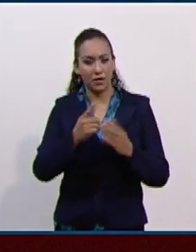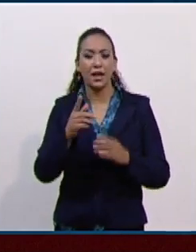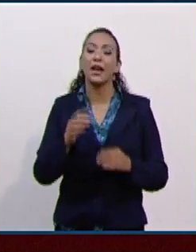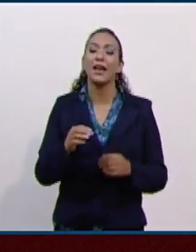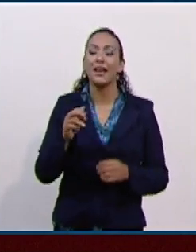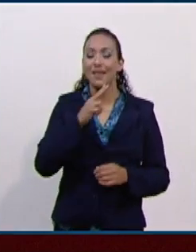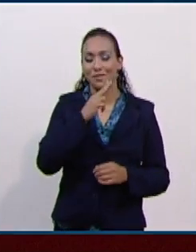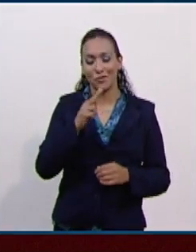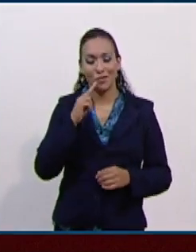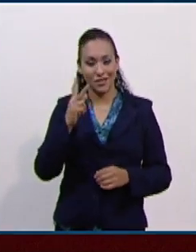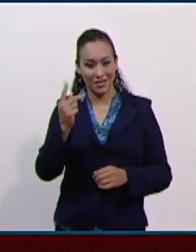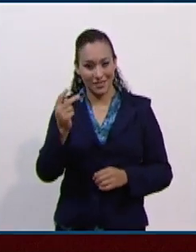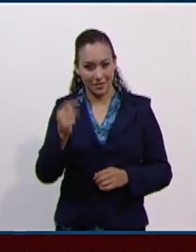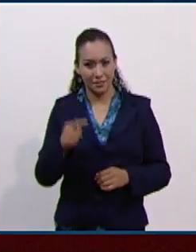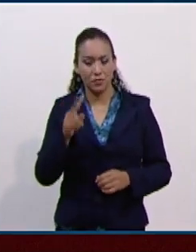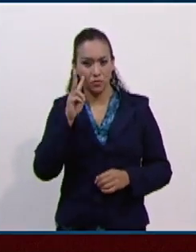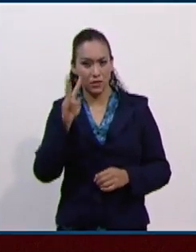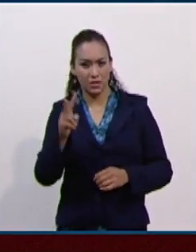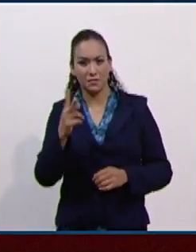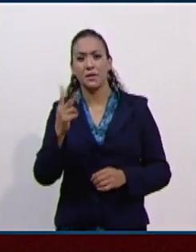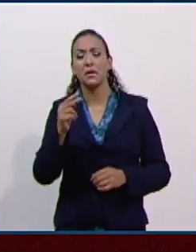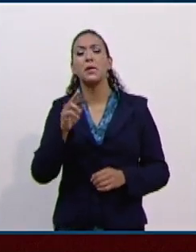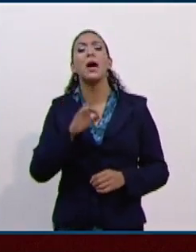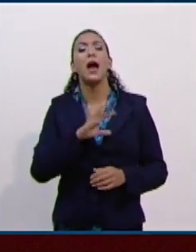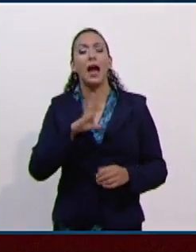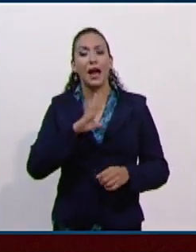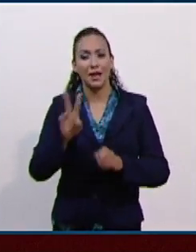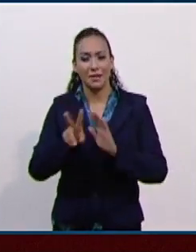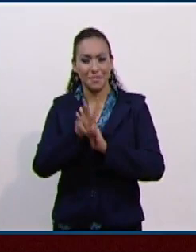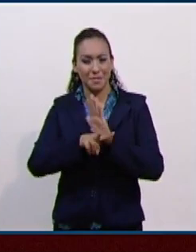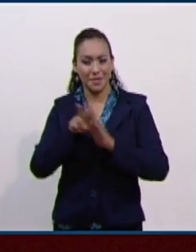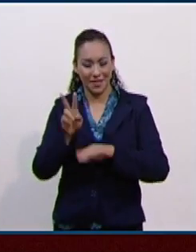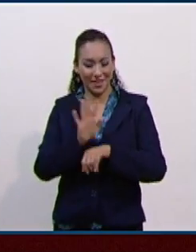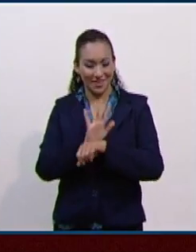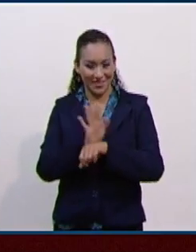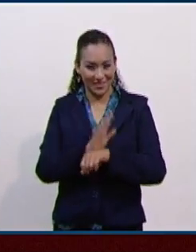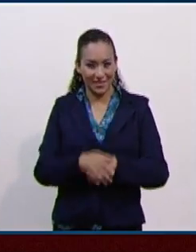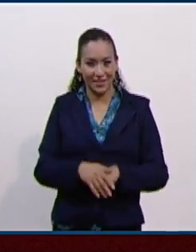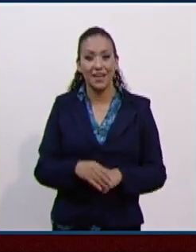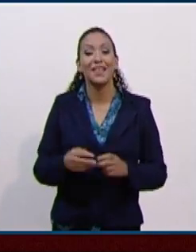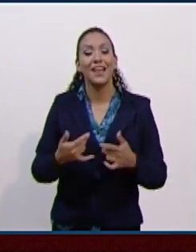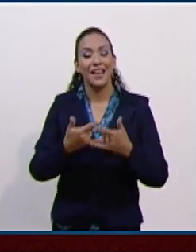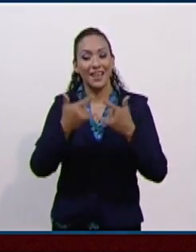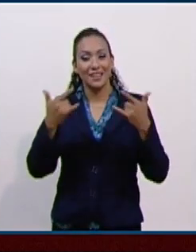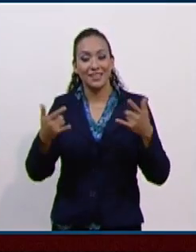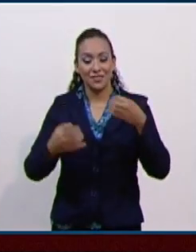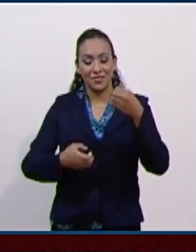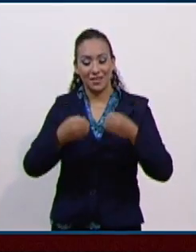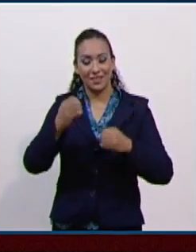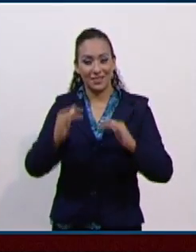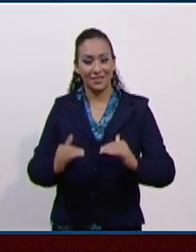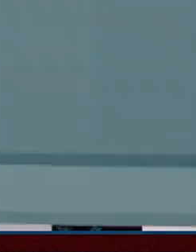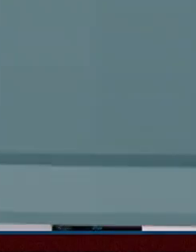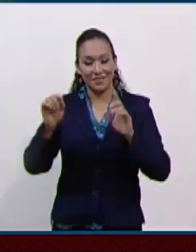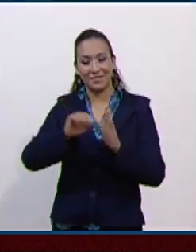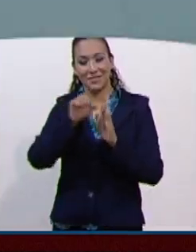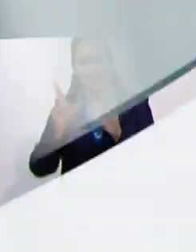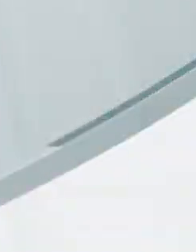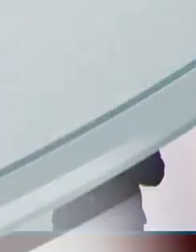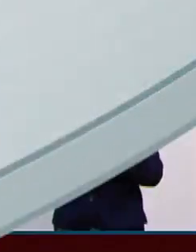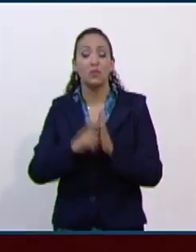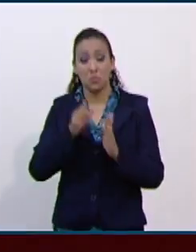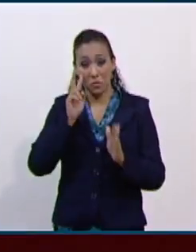del Poder Judicial Federal se transmitirá un documental sobre la historia mínima de la Suprema Corte de Justicia.